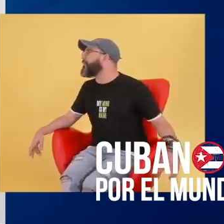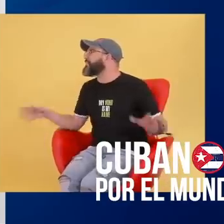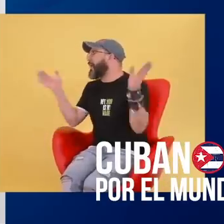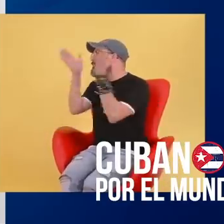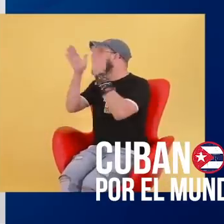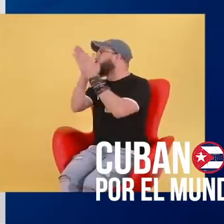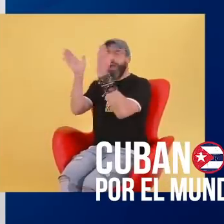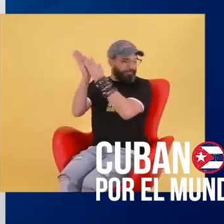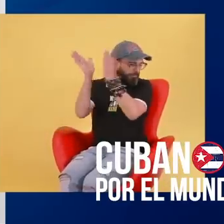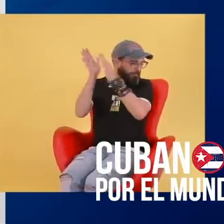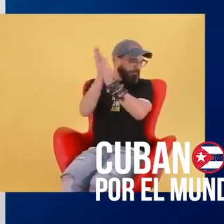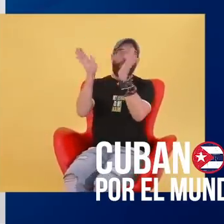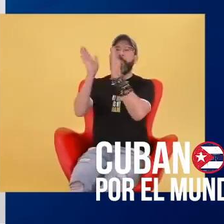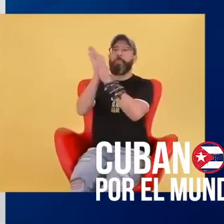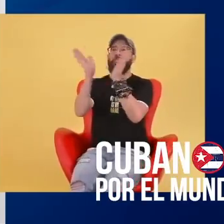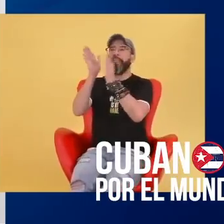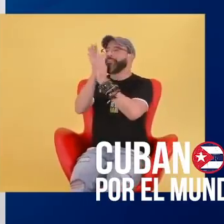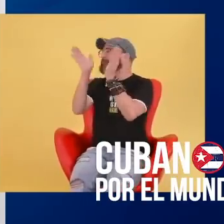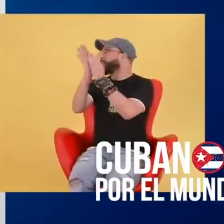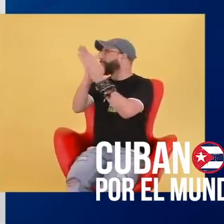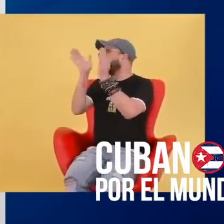a Jaila porque se la puso ya.